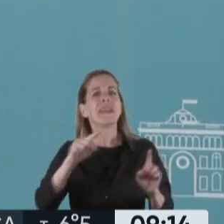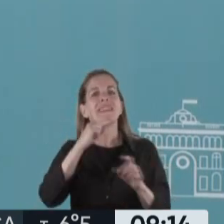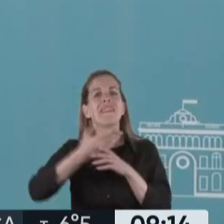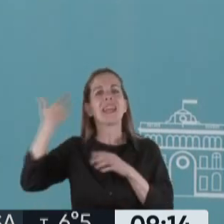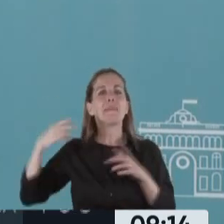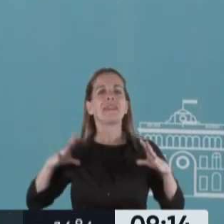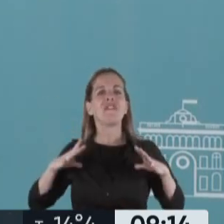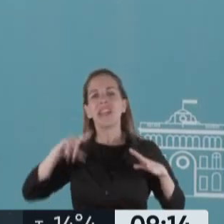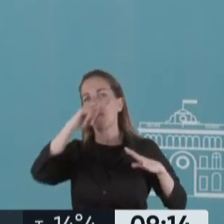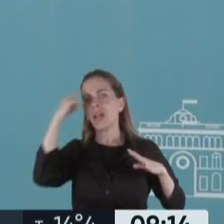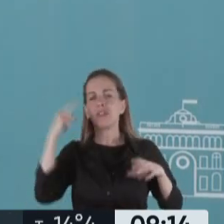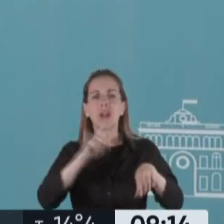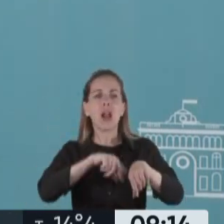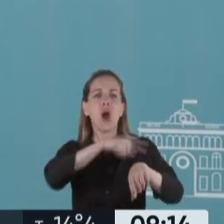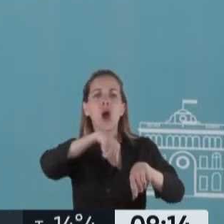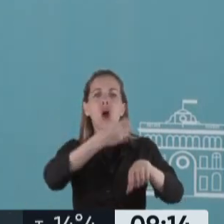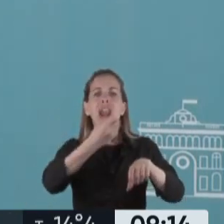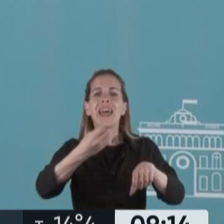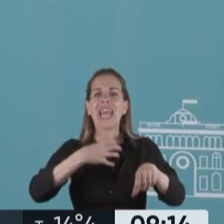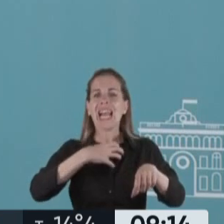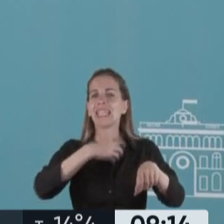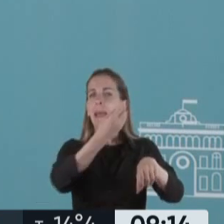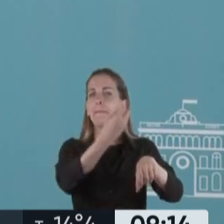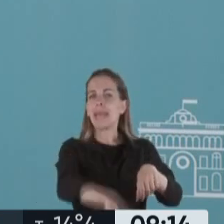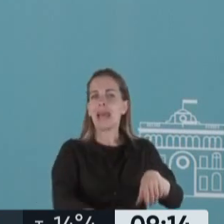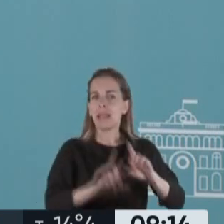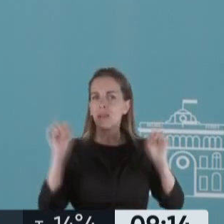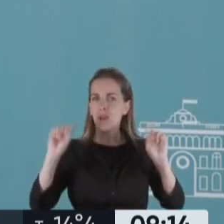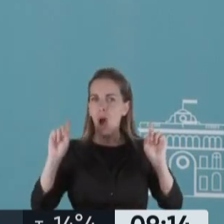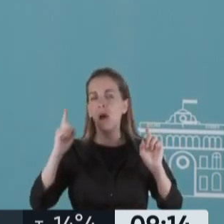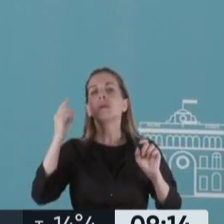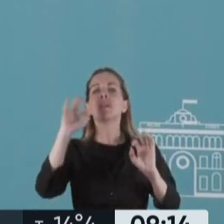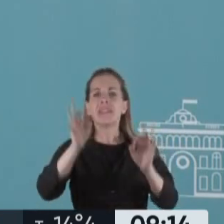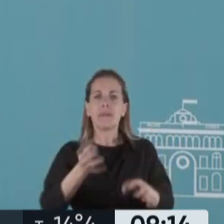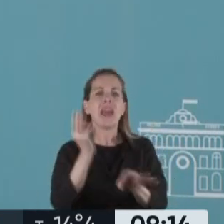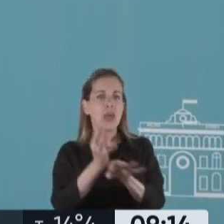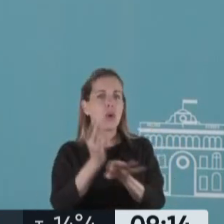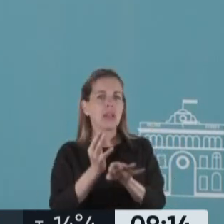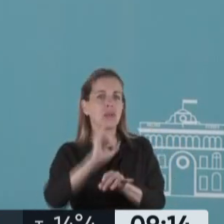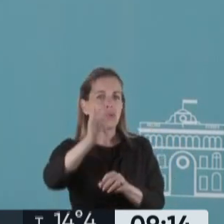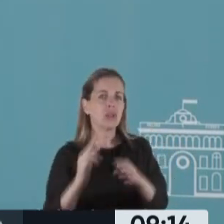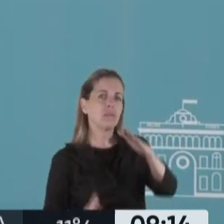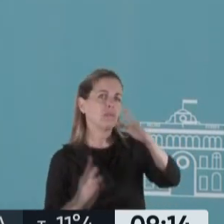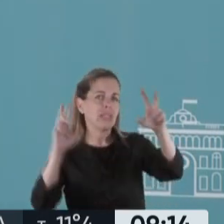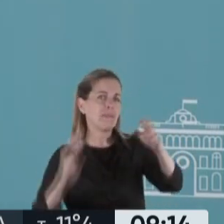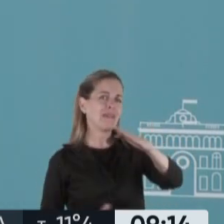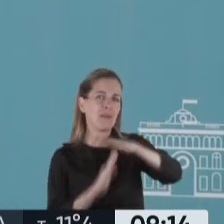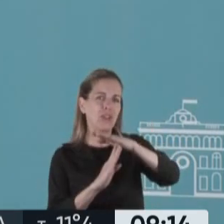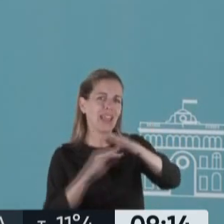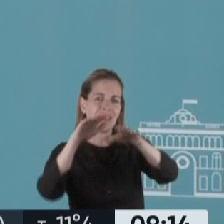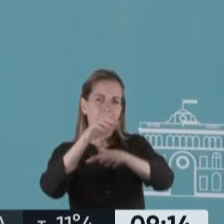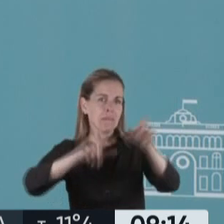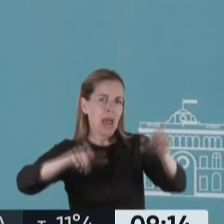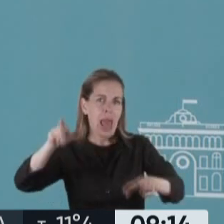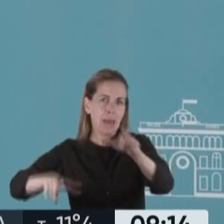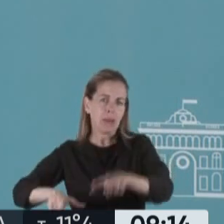Nosotros entendemos que la educación que hay que llevar adelante en las escuelas y que es central para el futuro de los argentinos y de las argentinas, de los